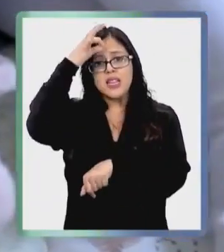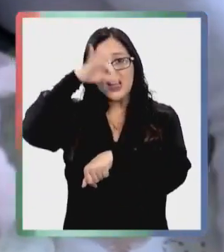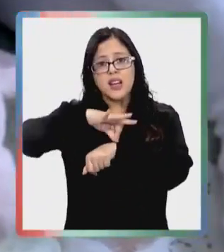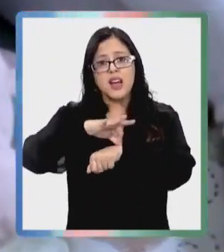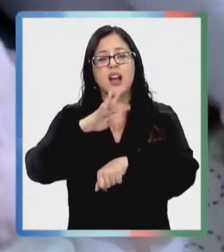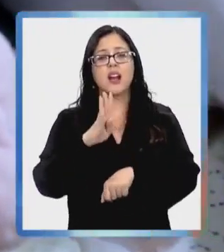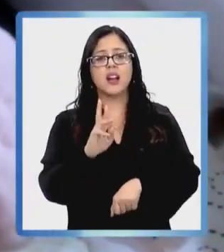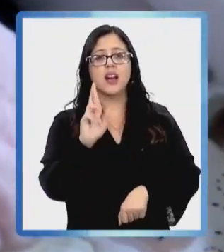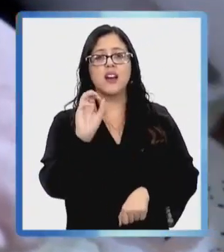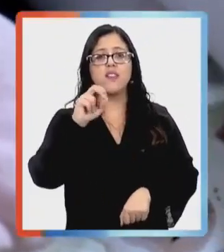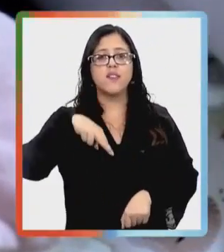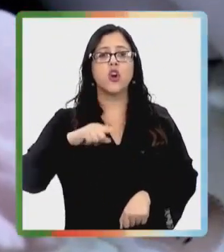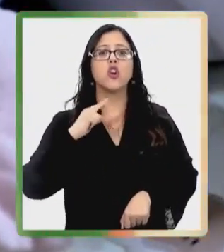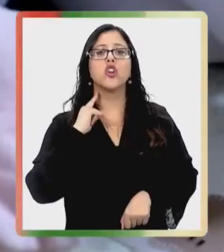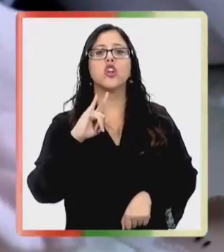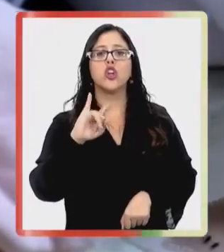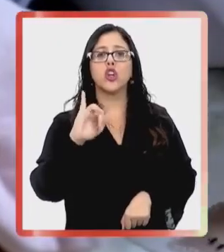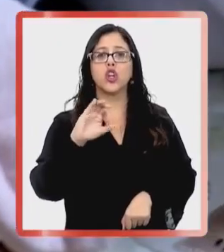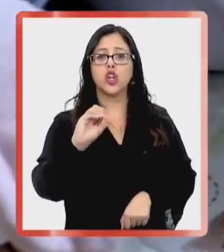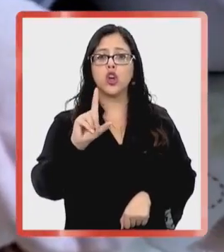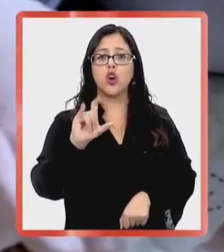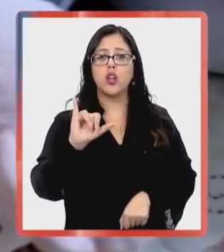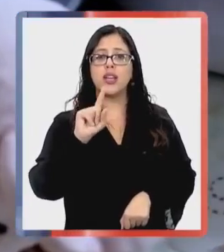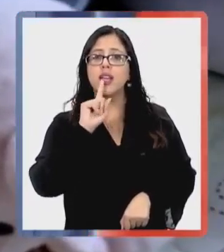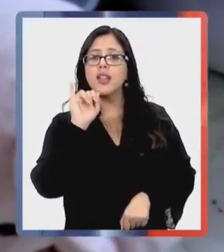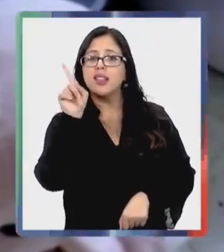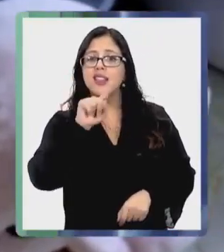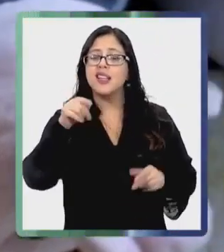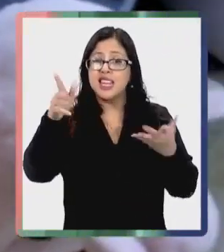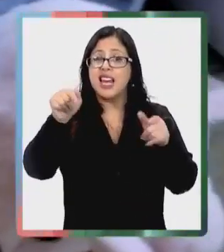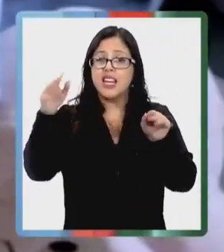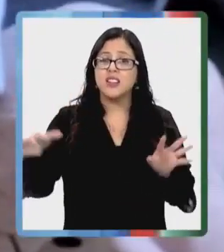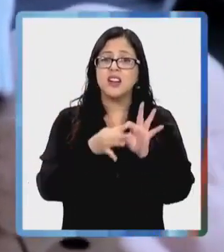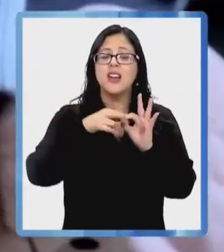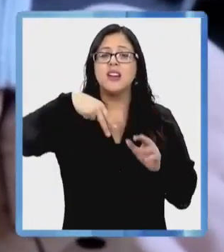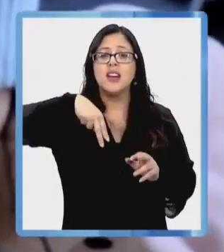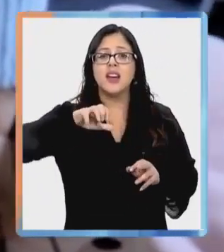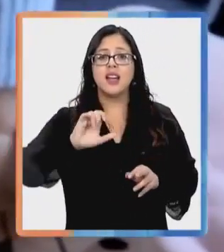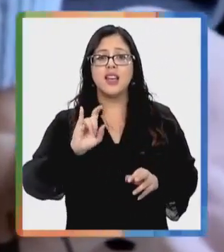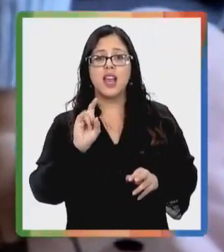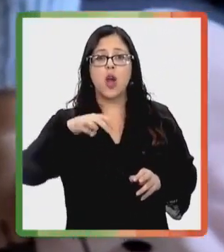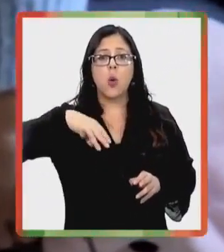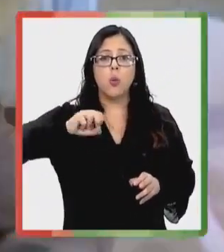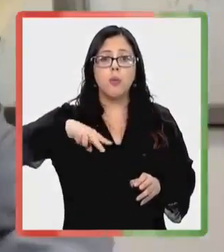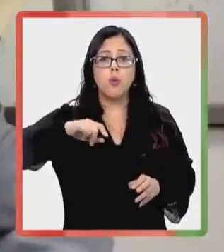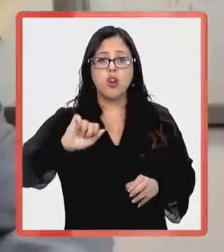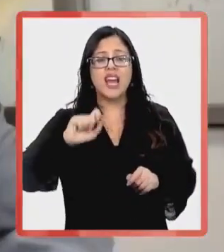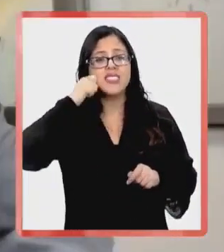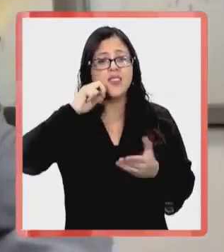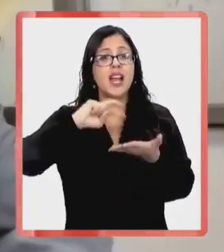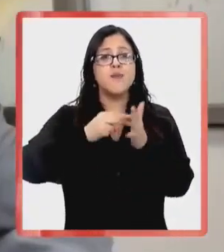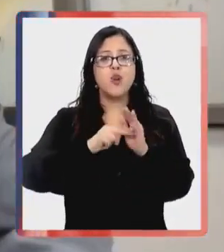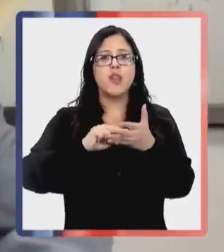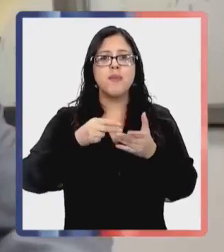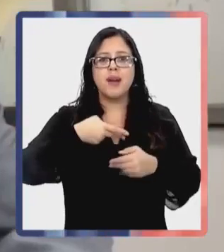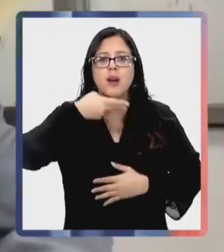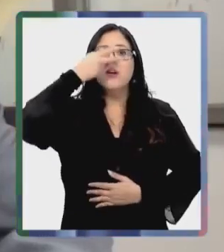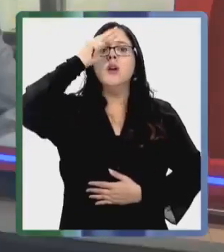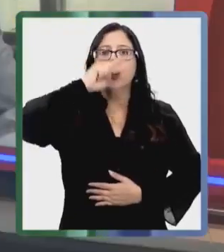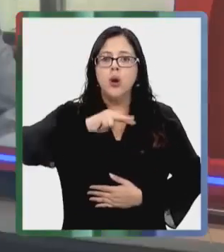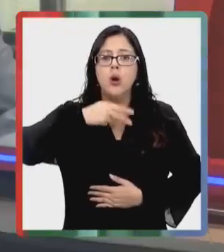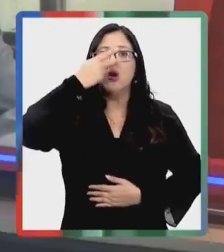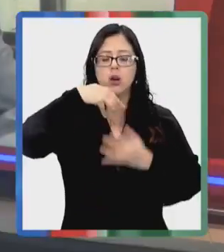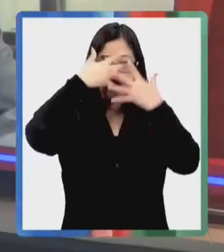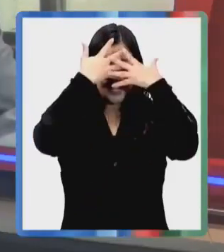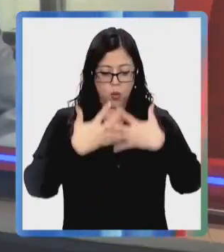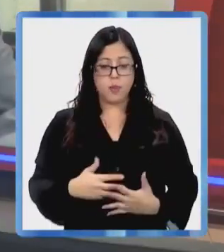llama bronquiolitis y que se asocia con neumonía, comienza a producir un déficit de oxígeno y cuando el organismo no tiene